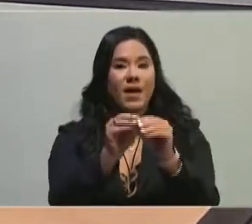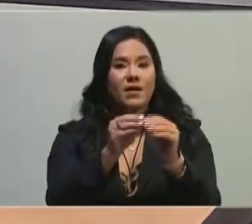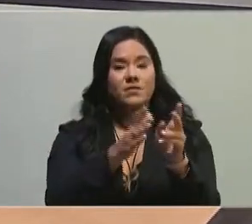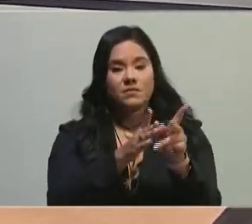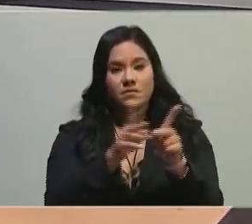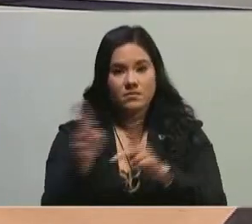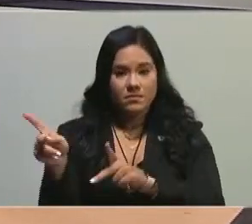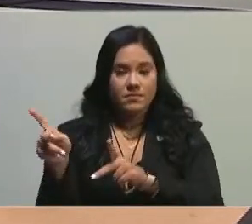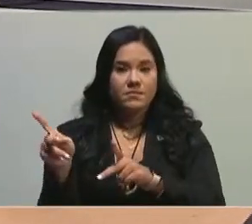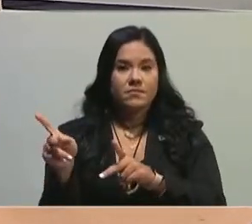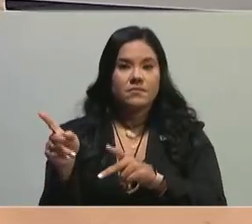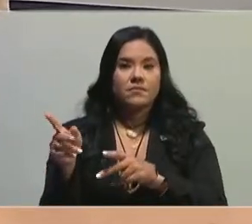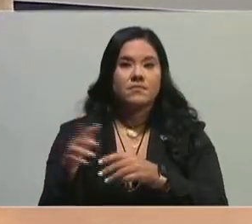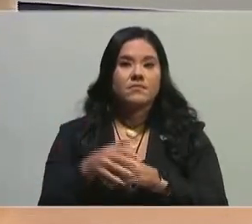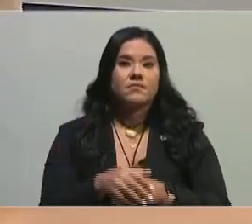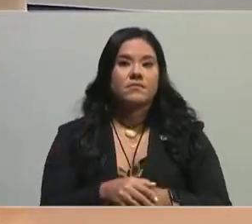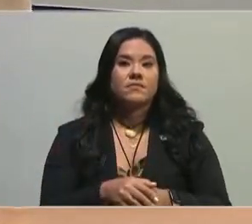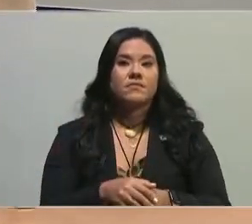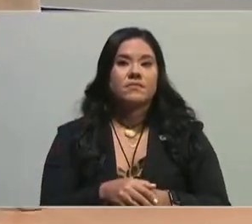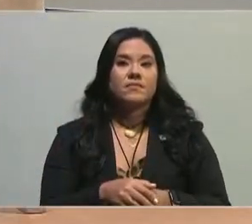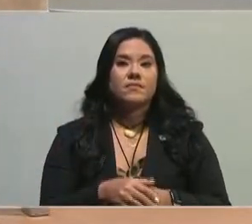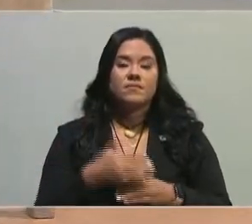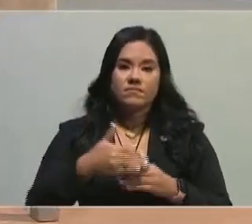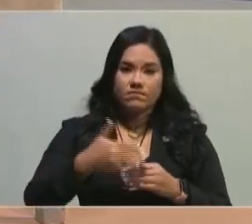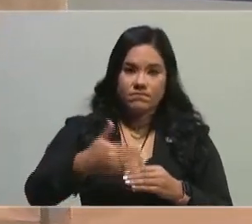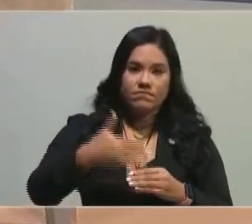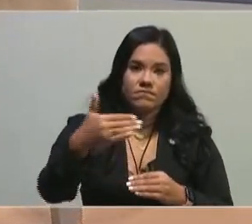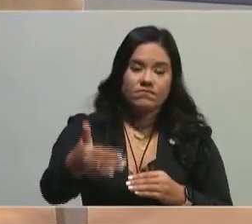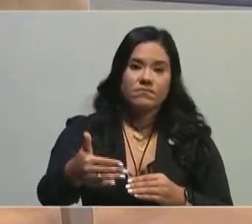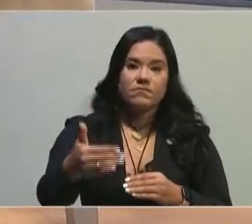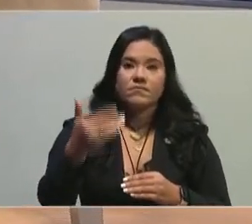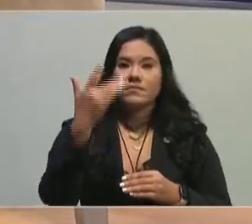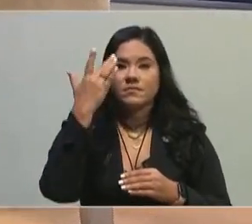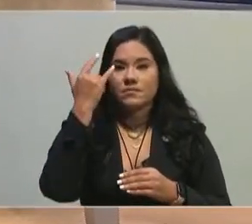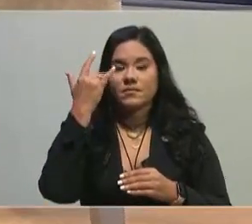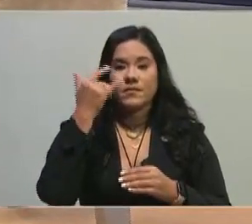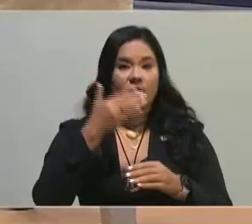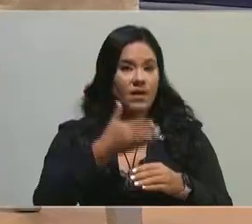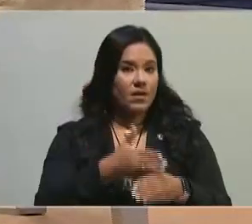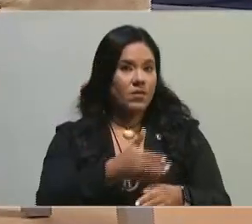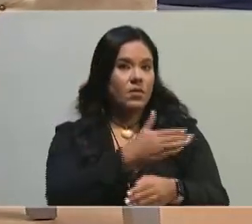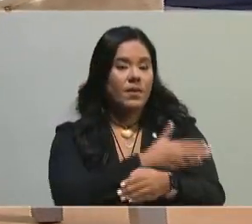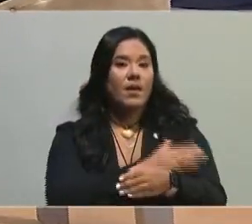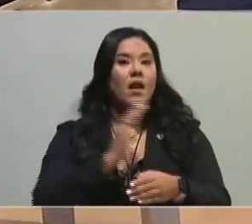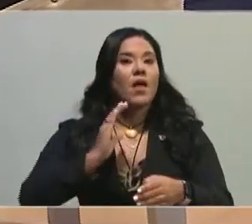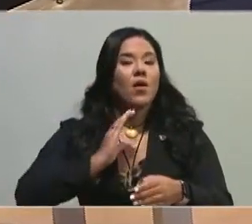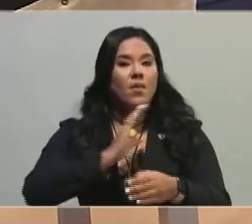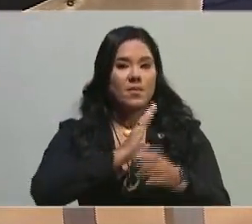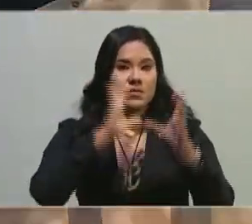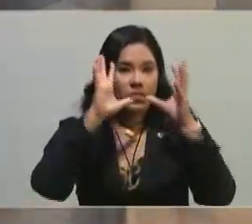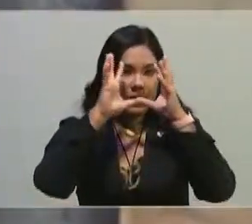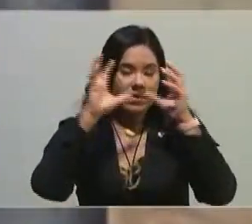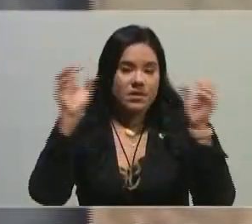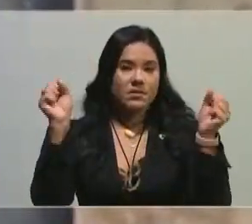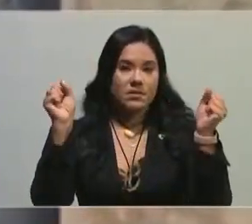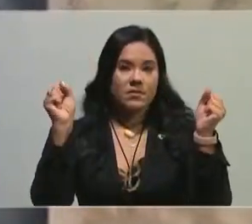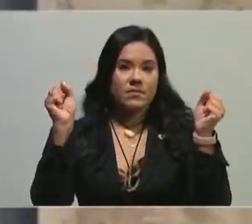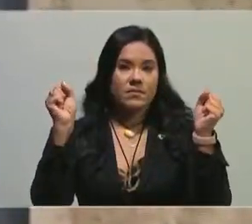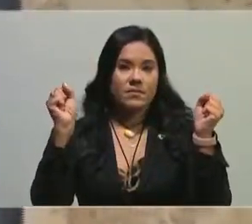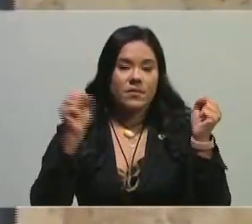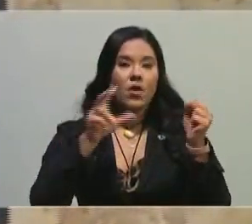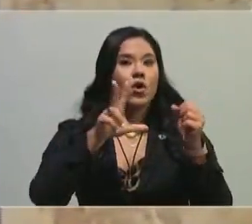cultura y de eh deporte por supuesto Sí porque anteriormente la comisión presidencial no